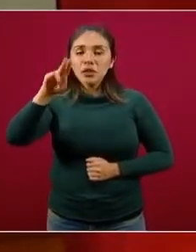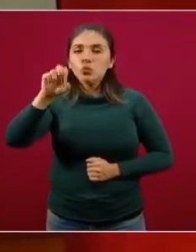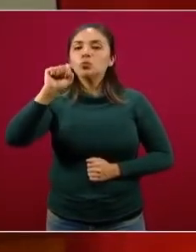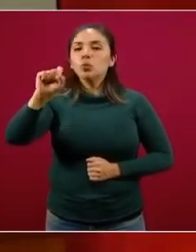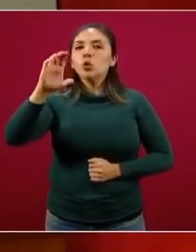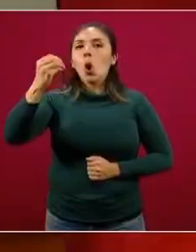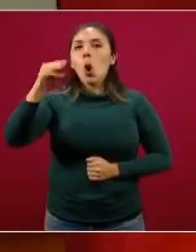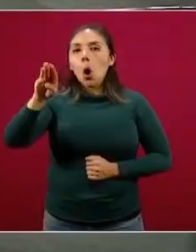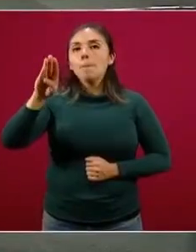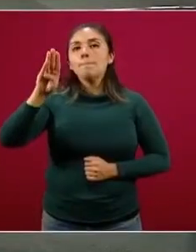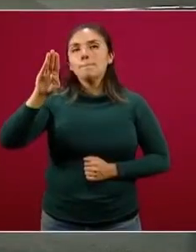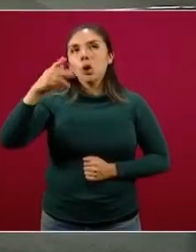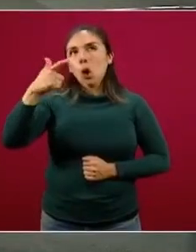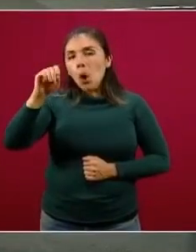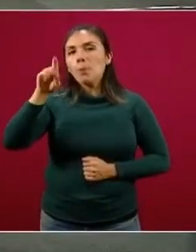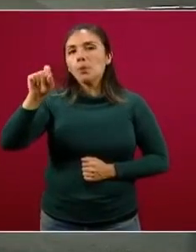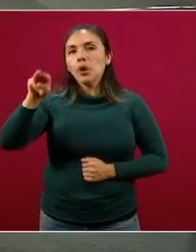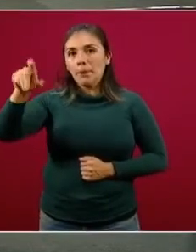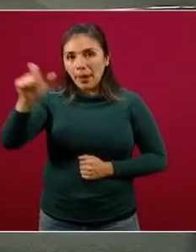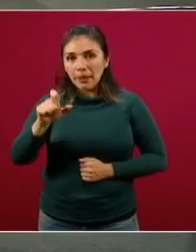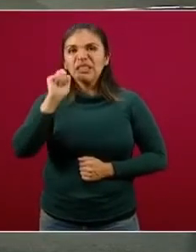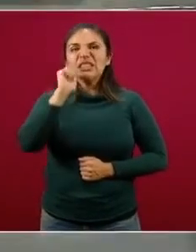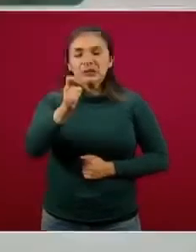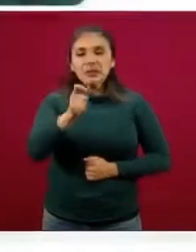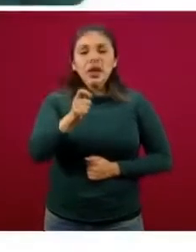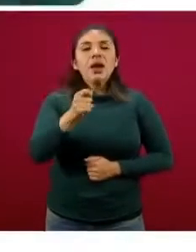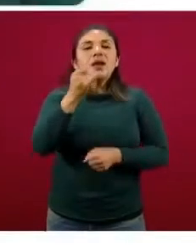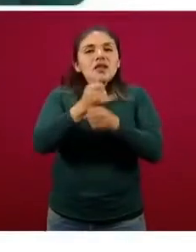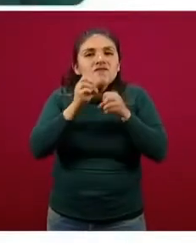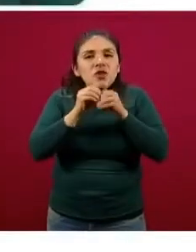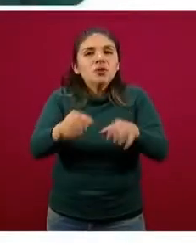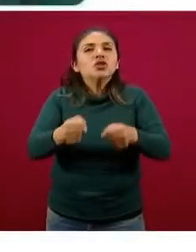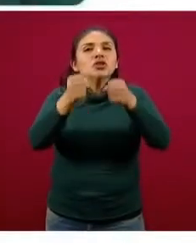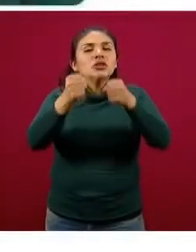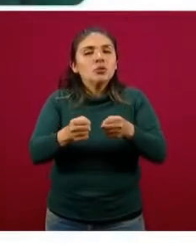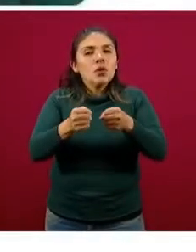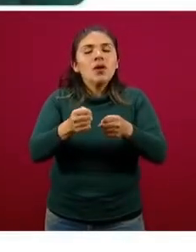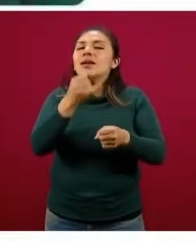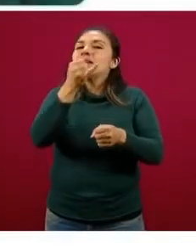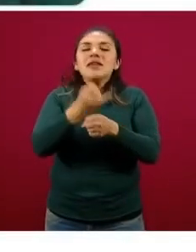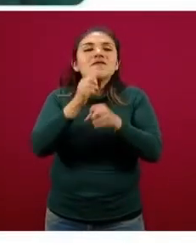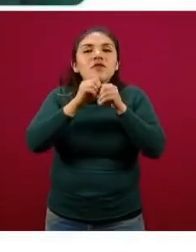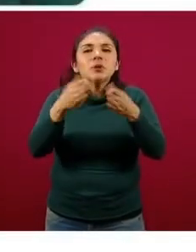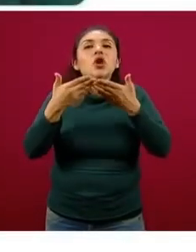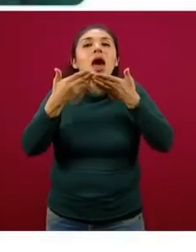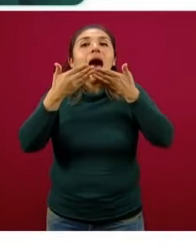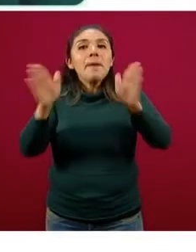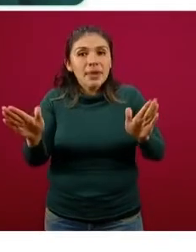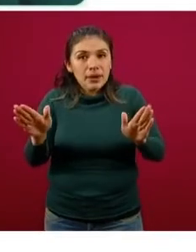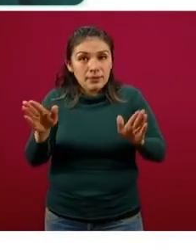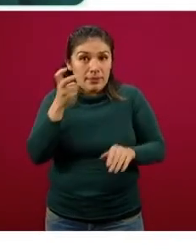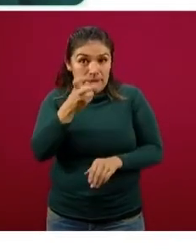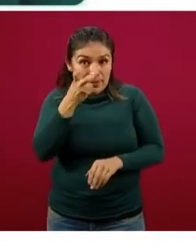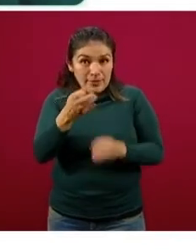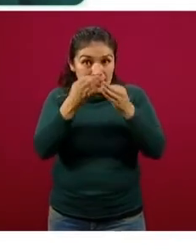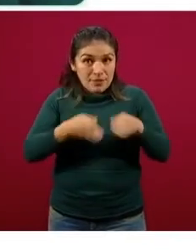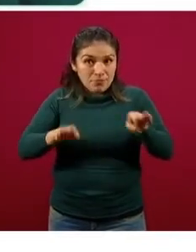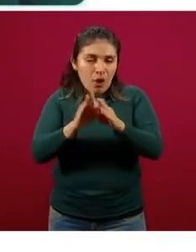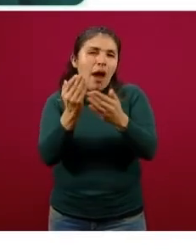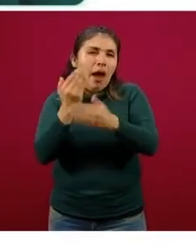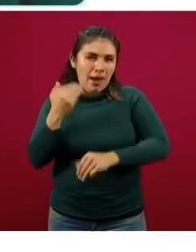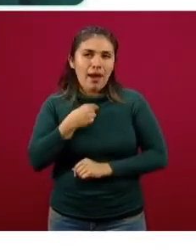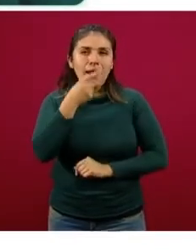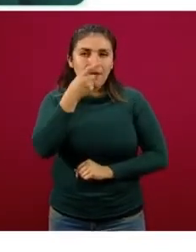www.coronavirus.gov.mx, la pestaña de datos seguros, de datos abiertos. Muy, muy importante, algo que, como ya lo hemos